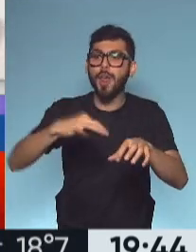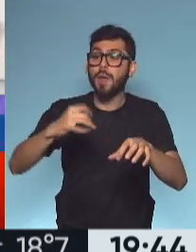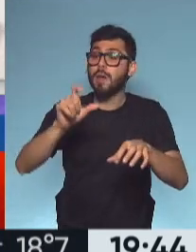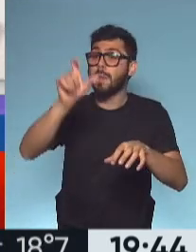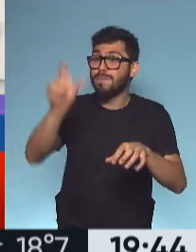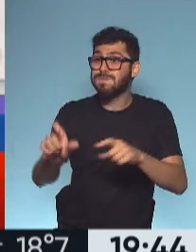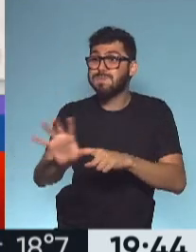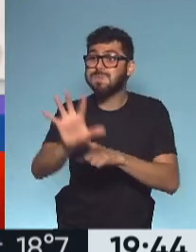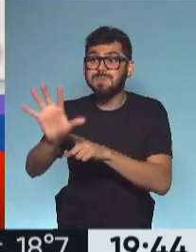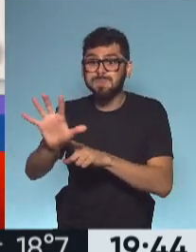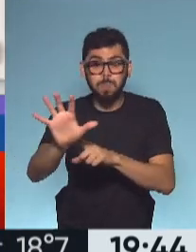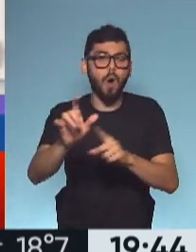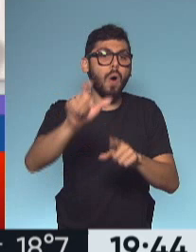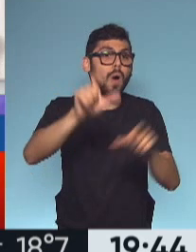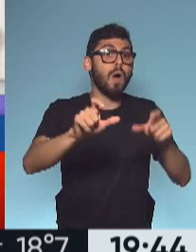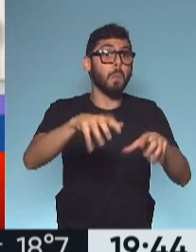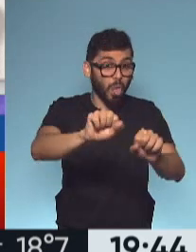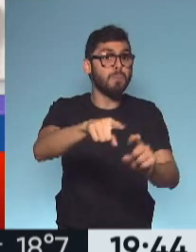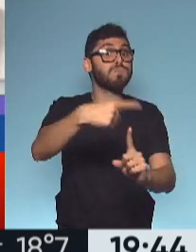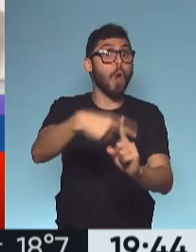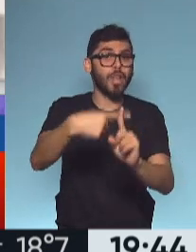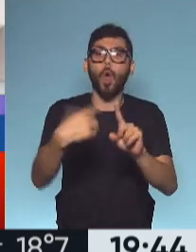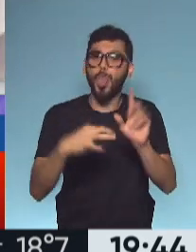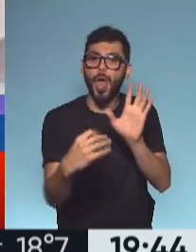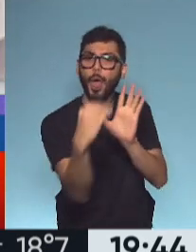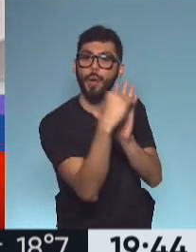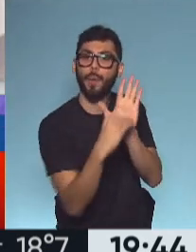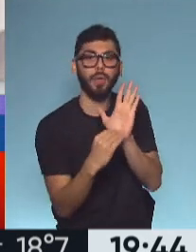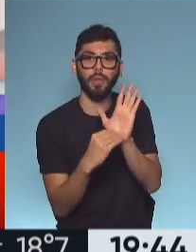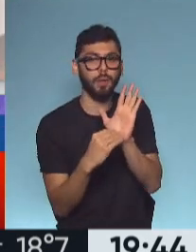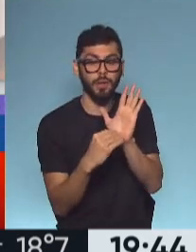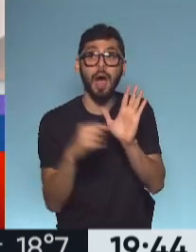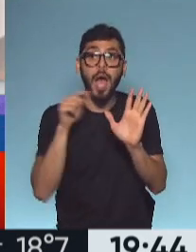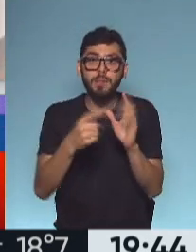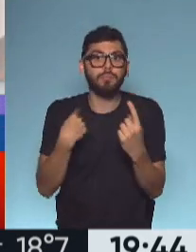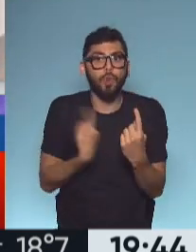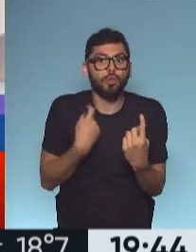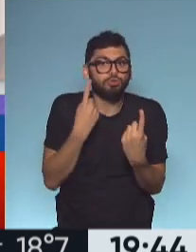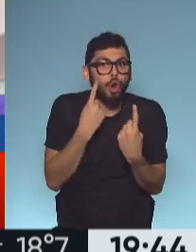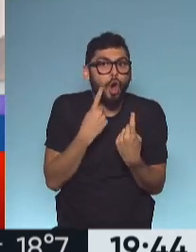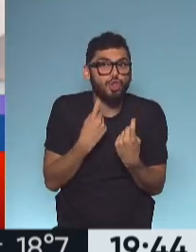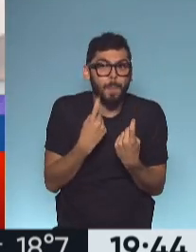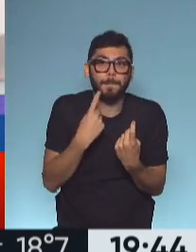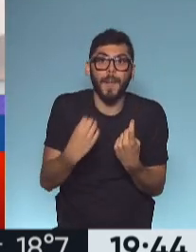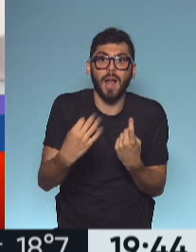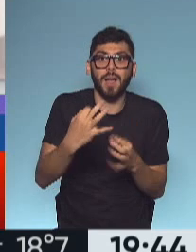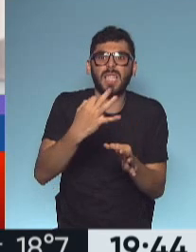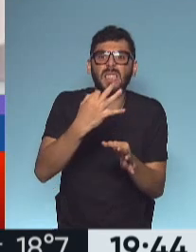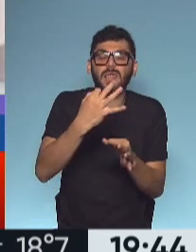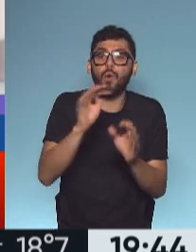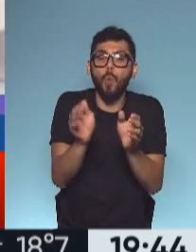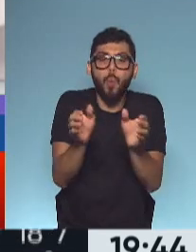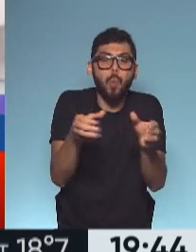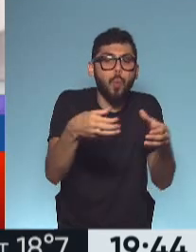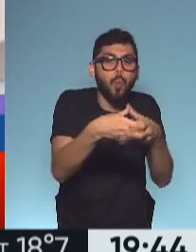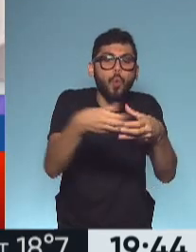sospechosos como también a los casos positivos de COVID, para poder supervisar lo que es el funcionamiento de cada una de las